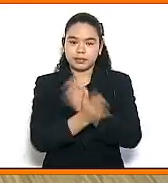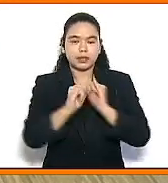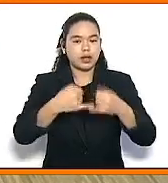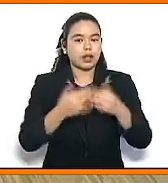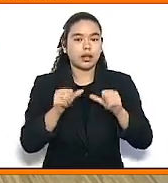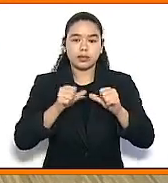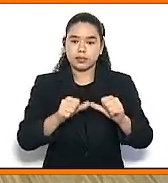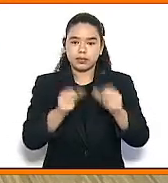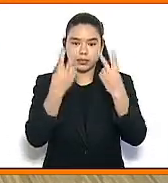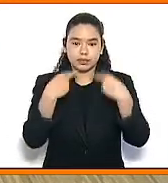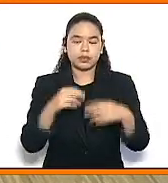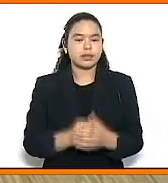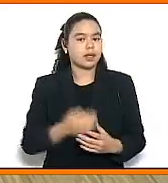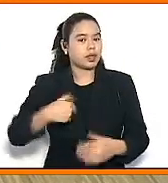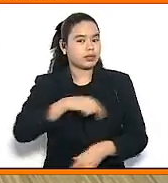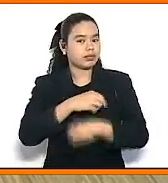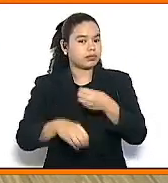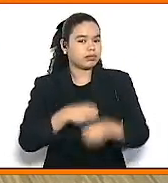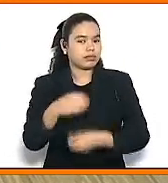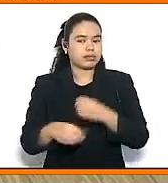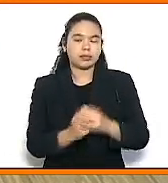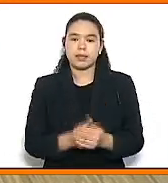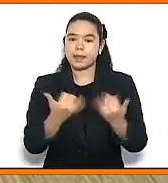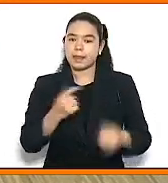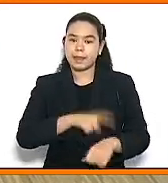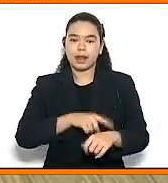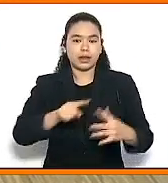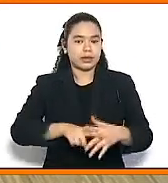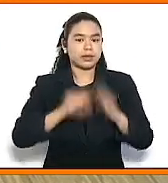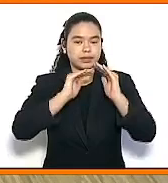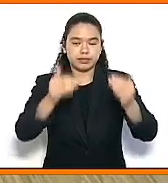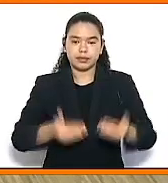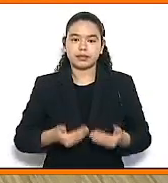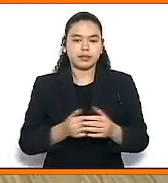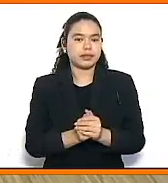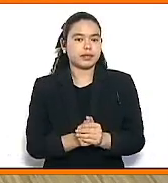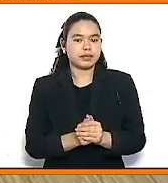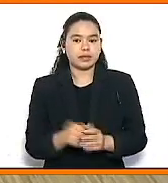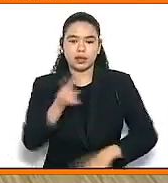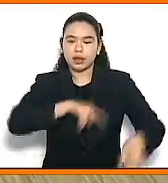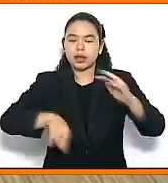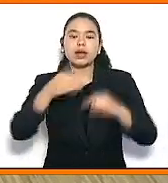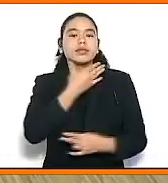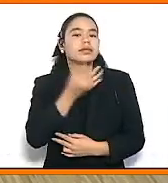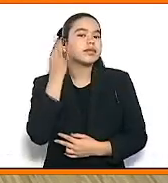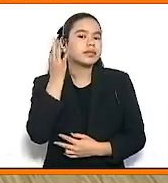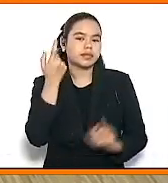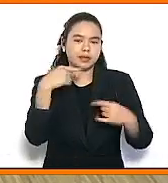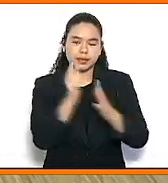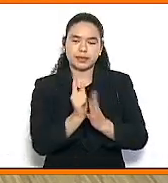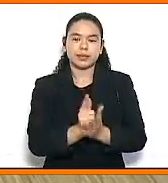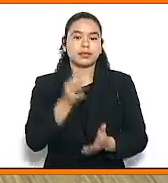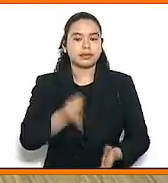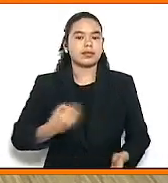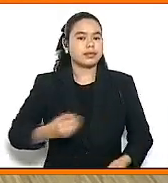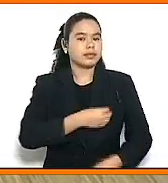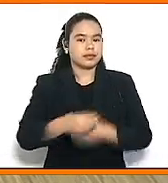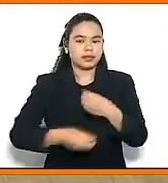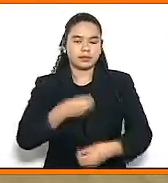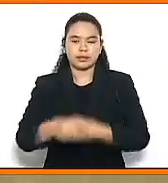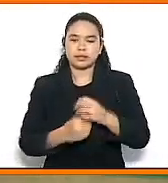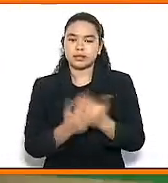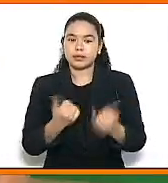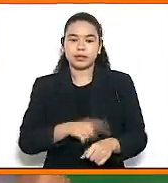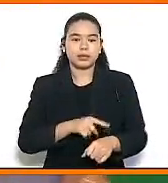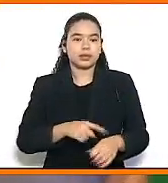siempre sintonizan cada uno de nuestros sorteos. Le damos la bienvenida a nuestro auditor y notario que están para certificar cada uno de nuestros juegos.